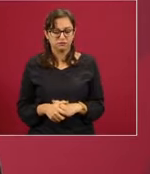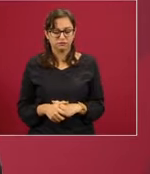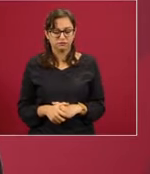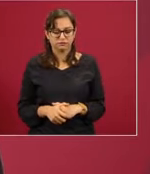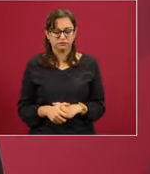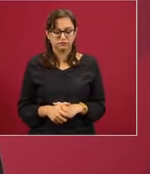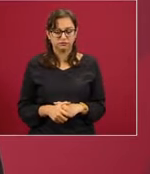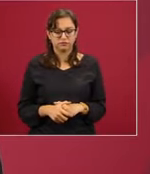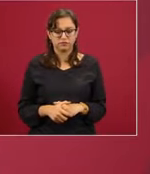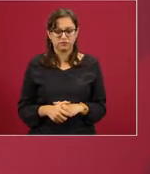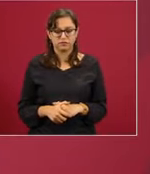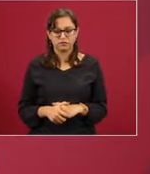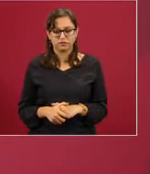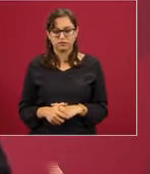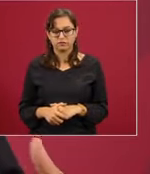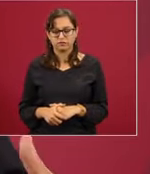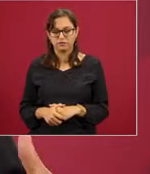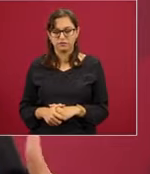Entonces,